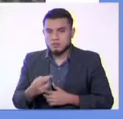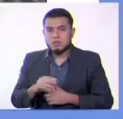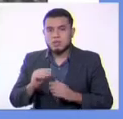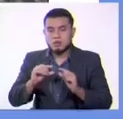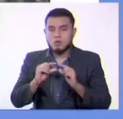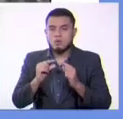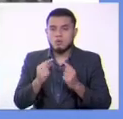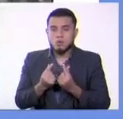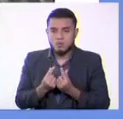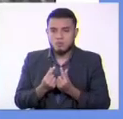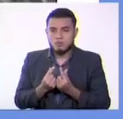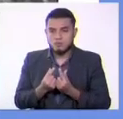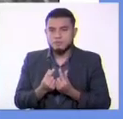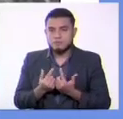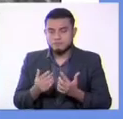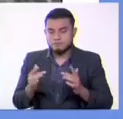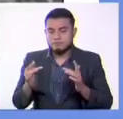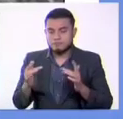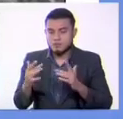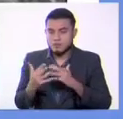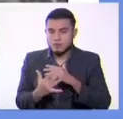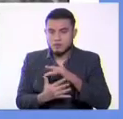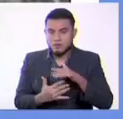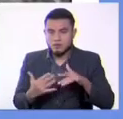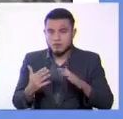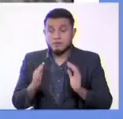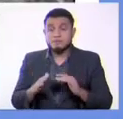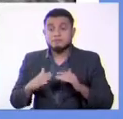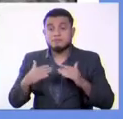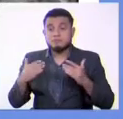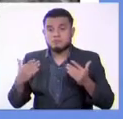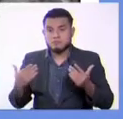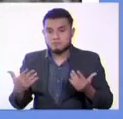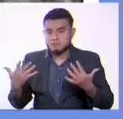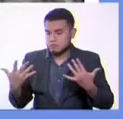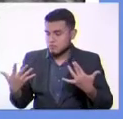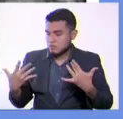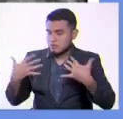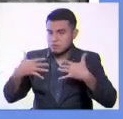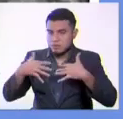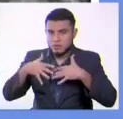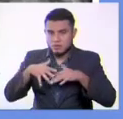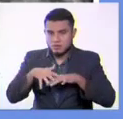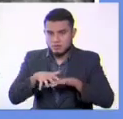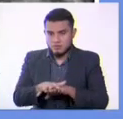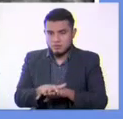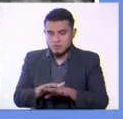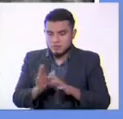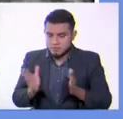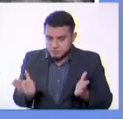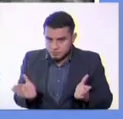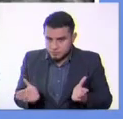grupos que ha entrado en contacto para vincularse, para